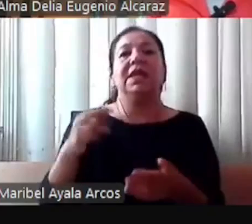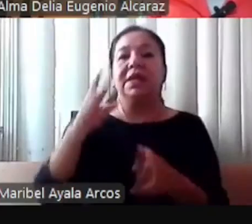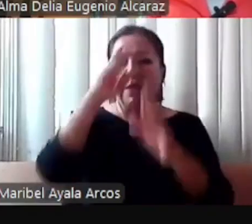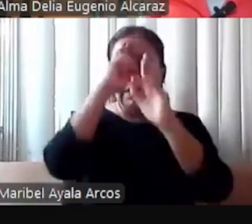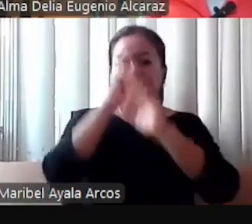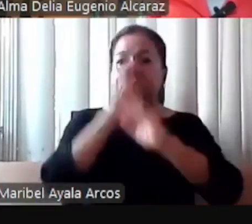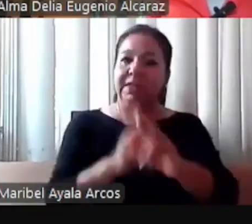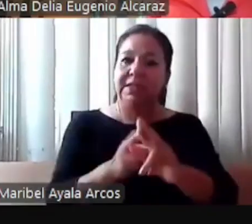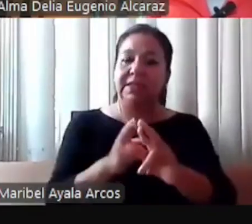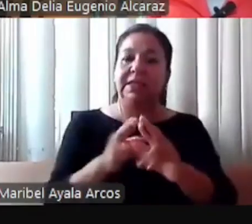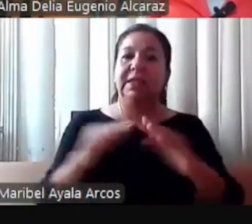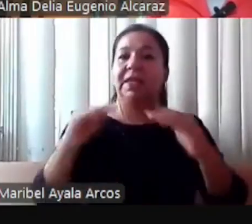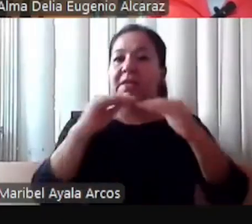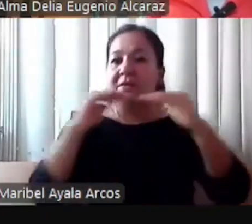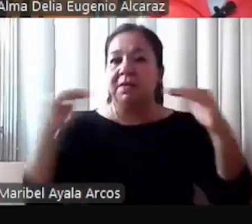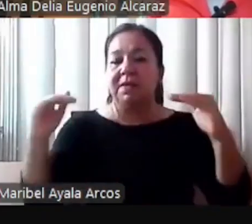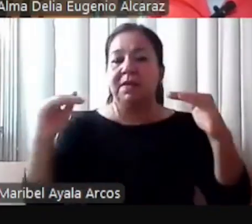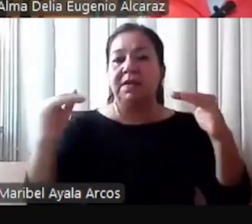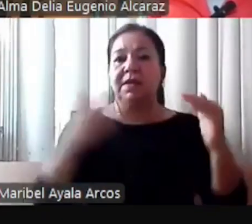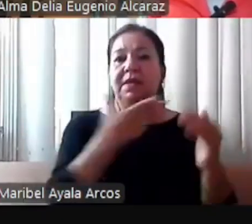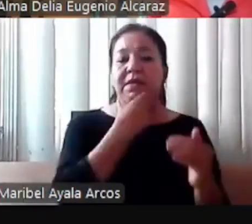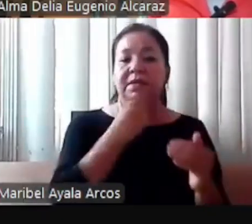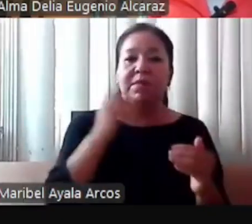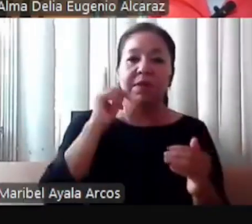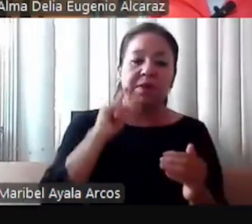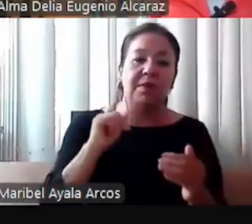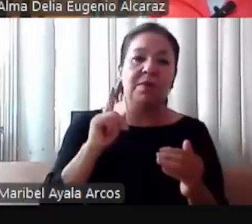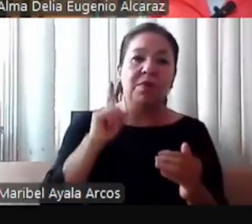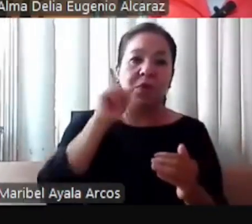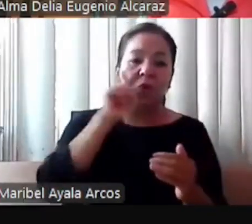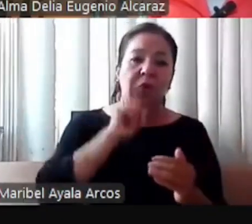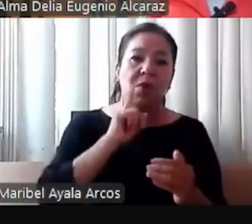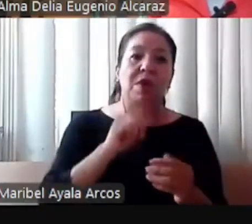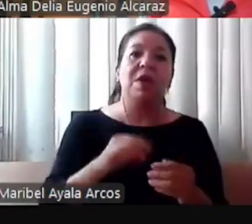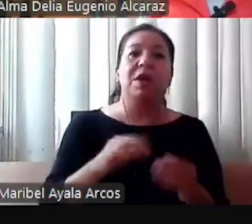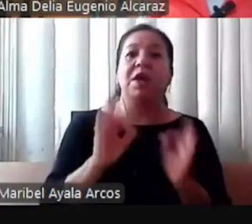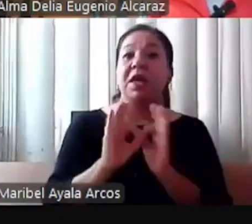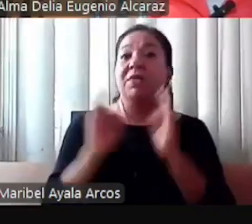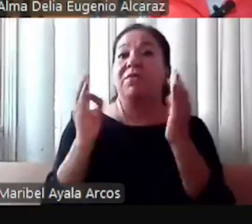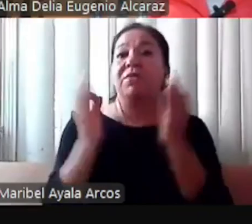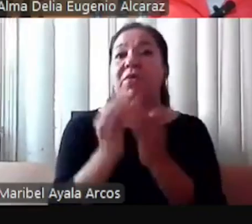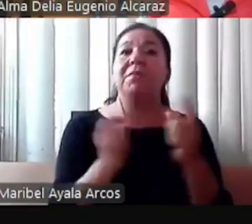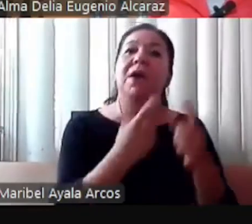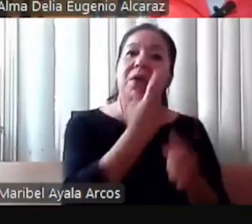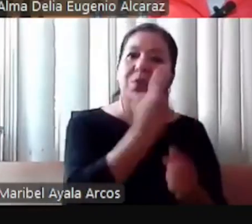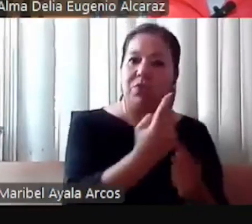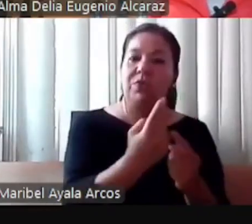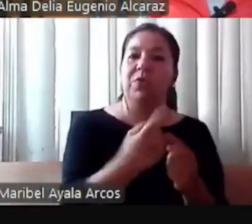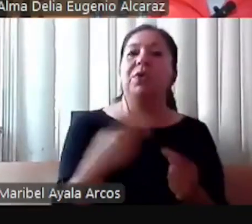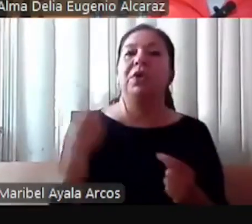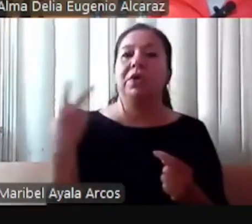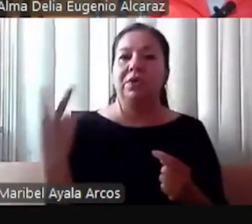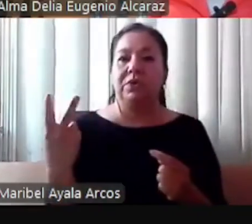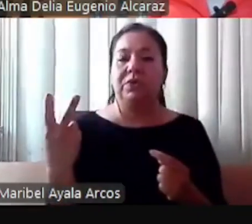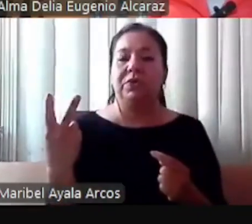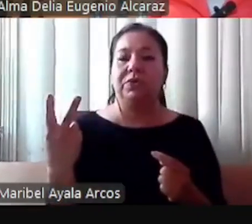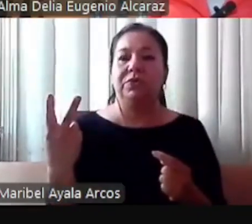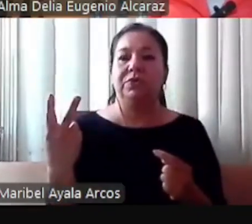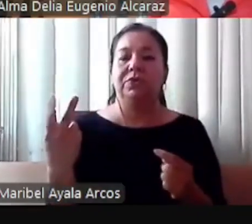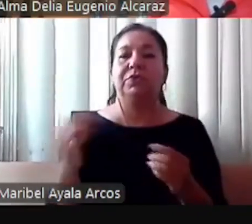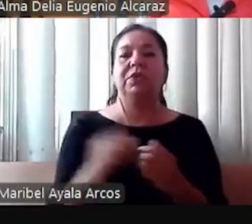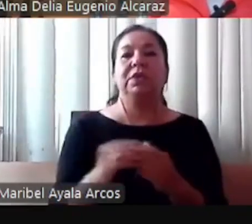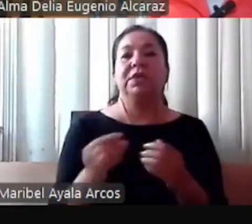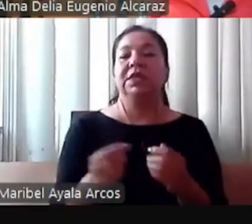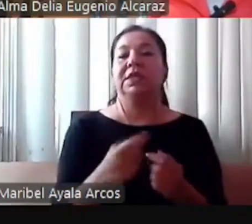que integran el ayuntamiento en cuestión son las primeras, fórmula 1 y 2, en el orden prioritario de prelación propuestas por cada uno de